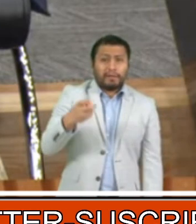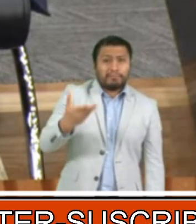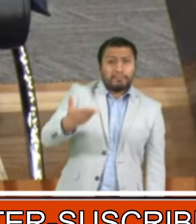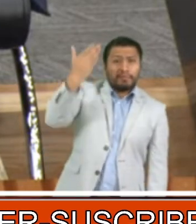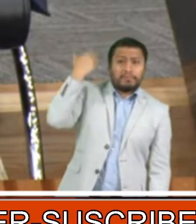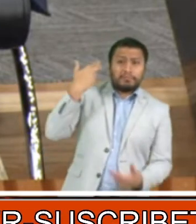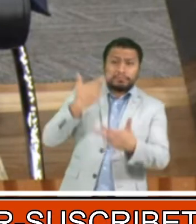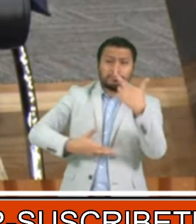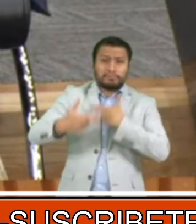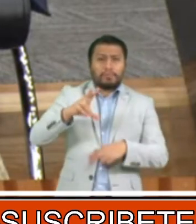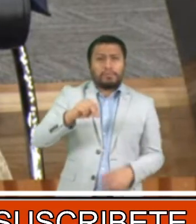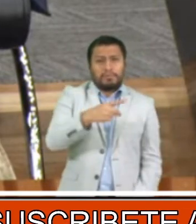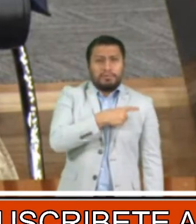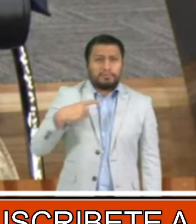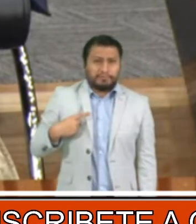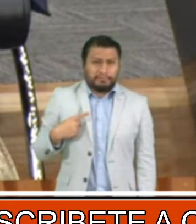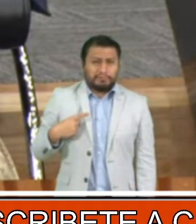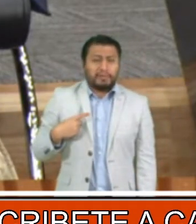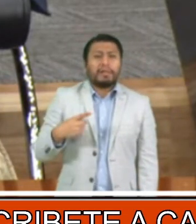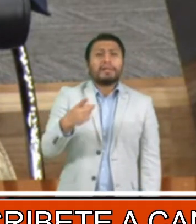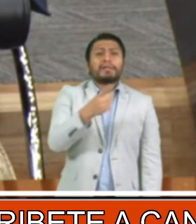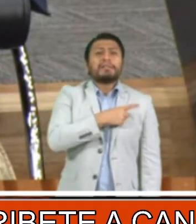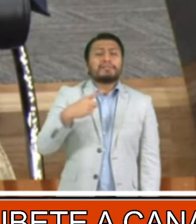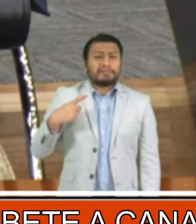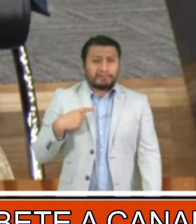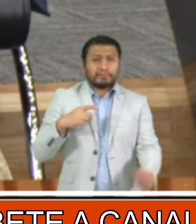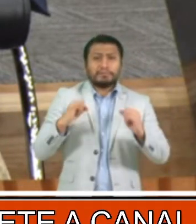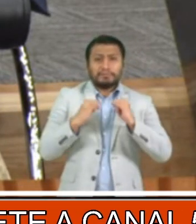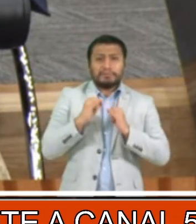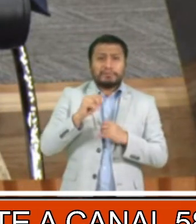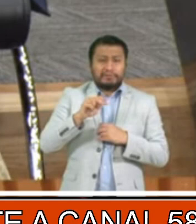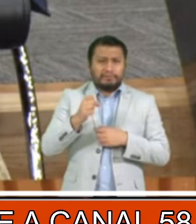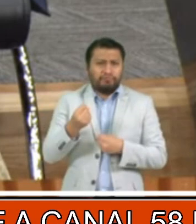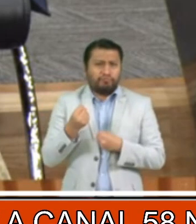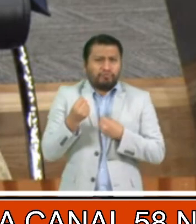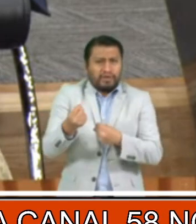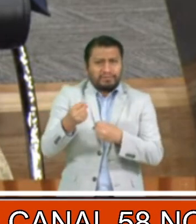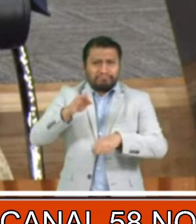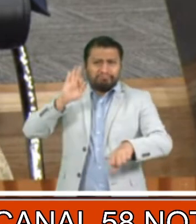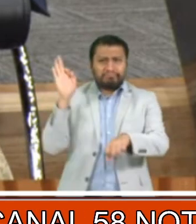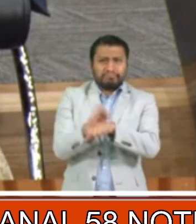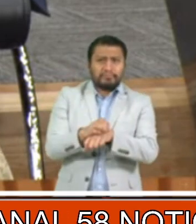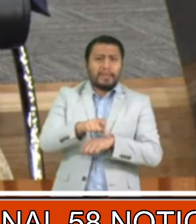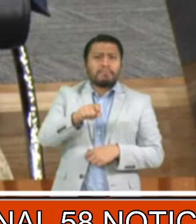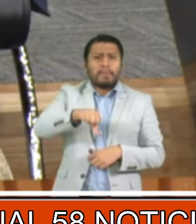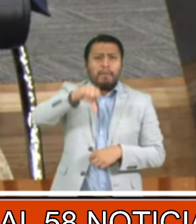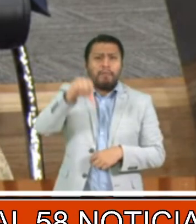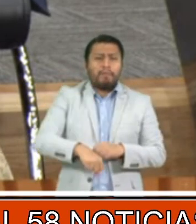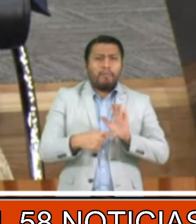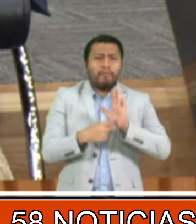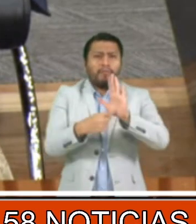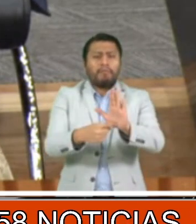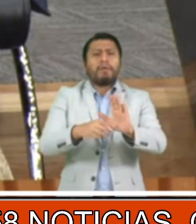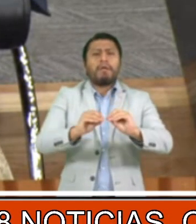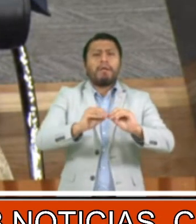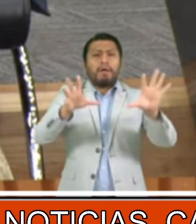proteger y fortalecer a la institución electoral, la misma que hoy demuestra que a pesar de ataques